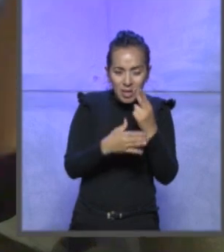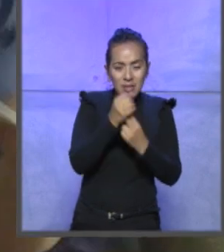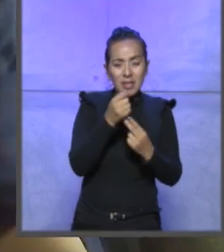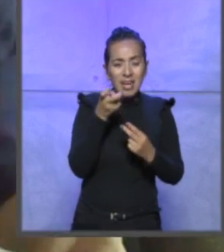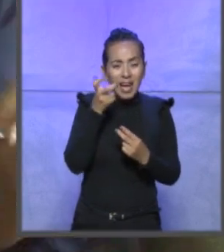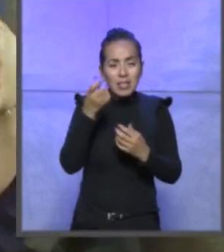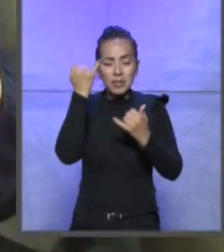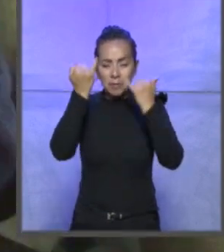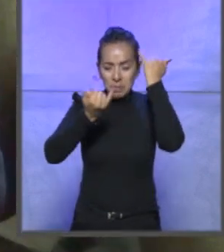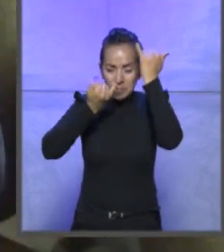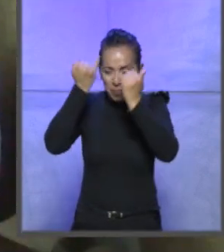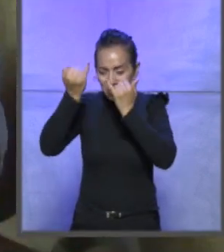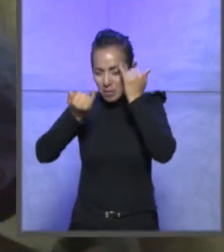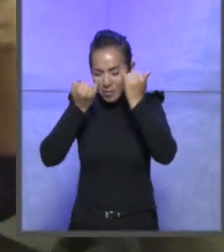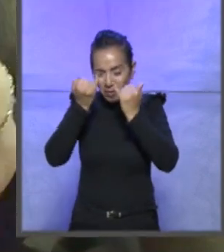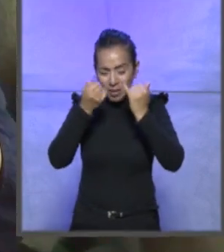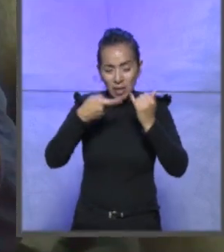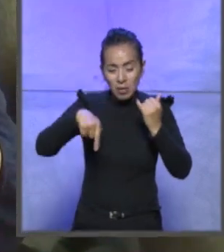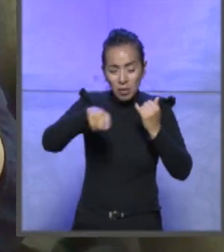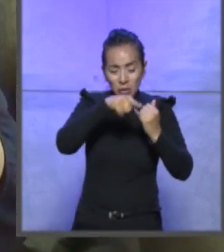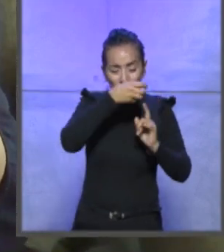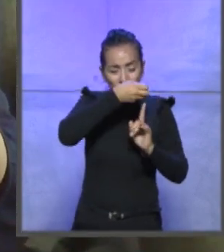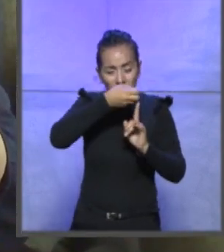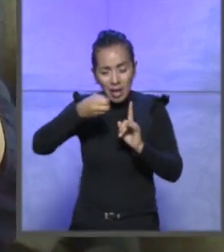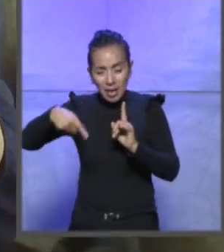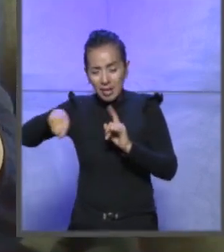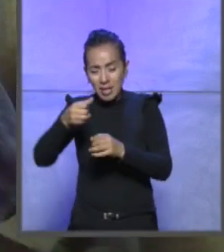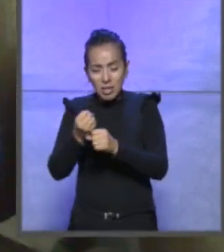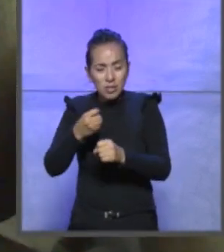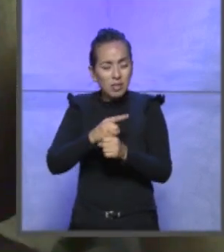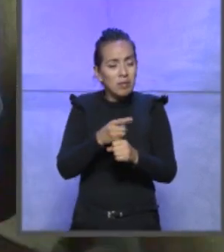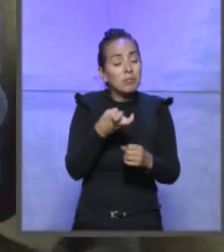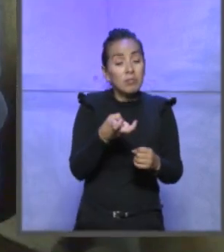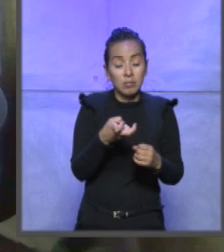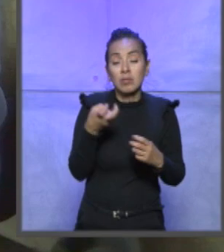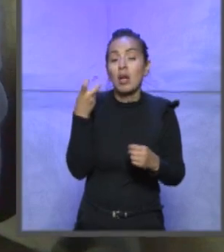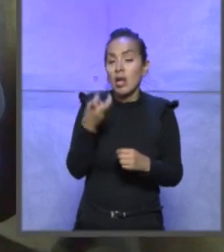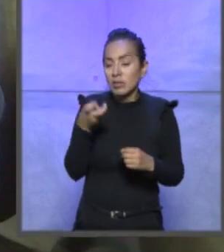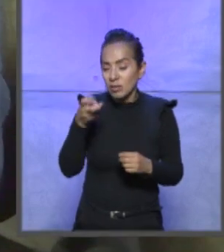ideología que permea a toda la estructura de nuestra sociedad